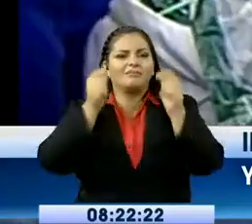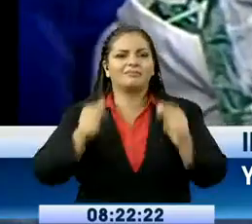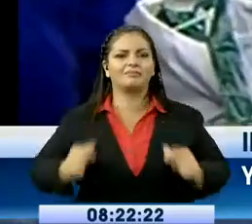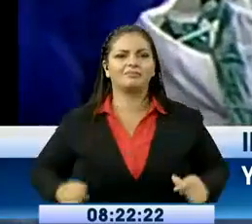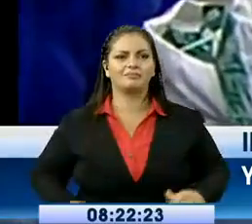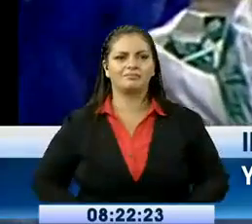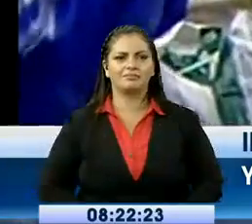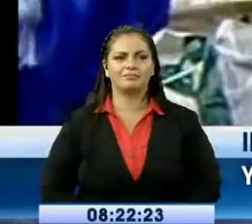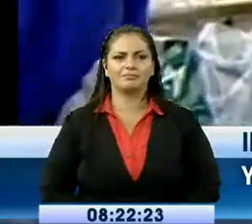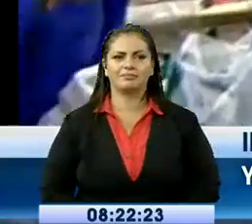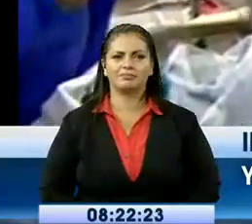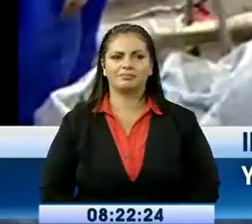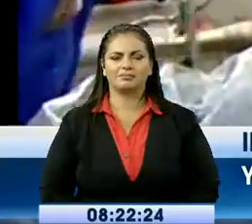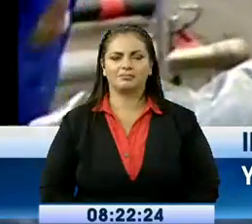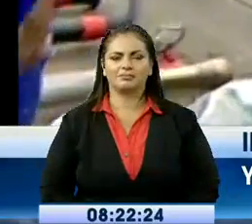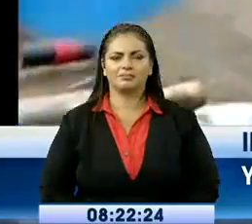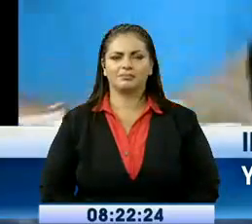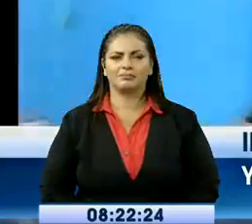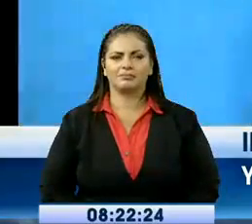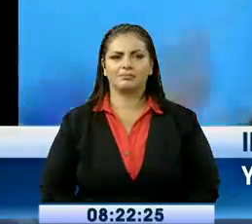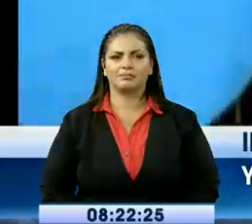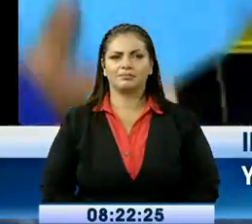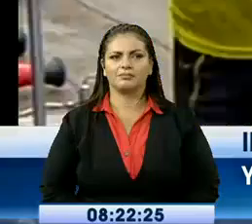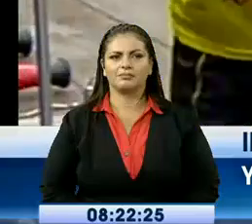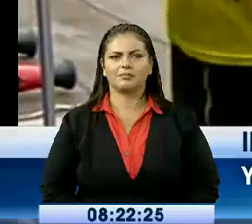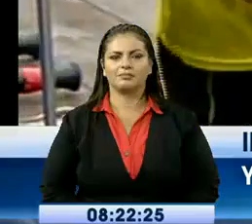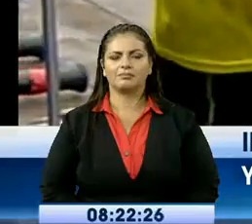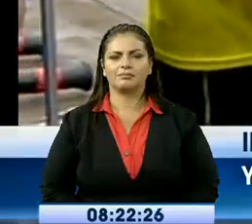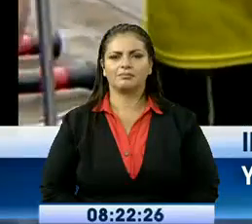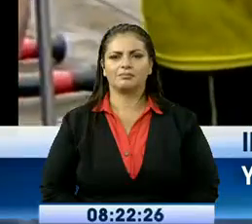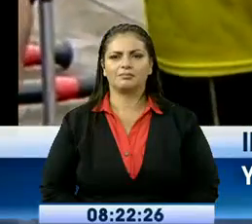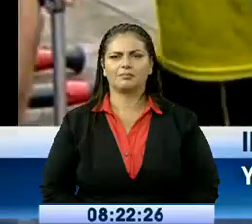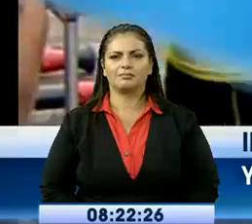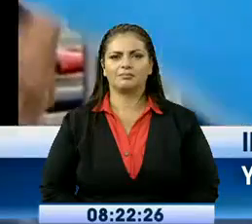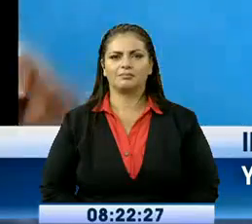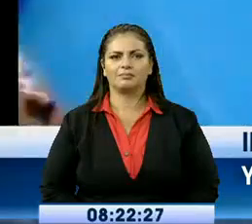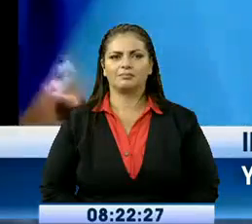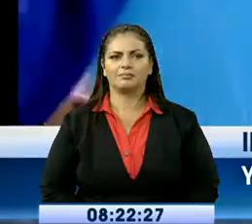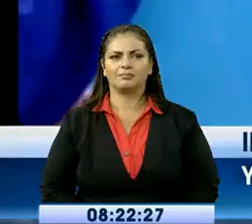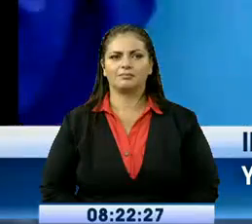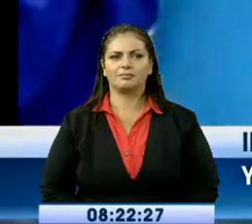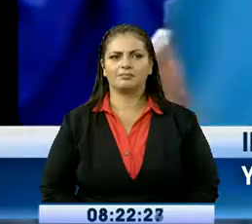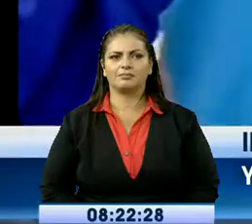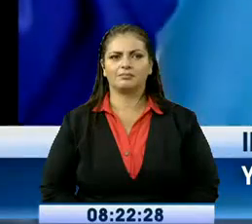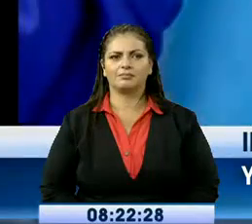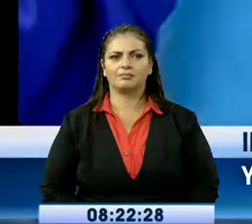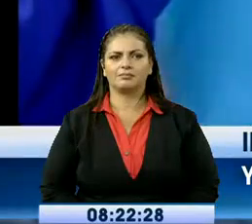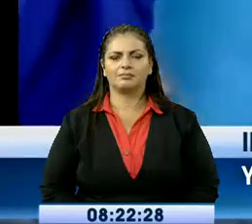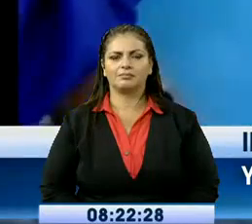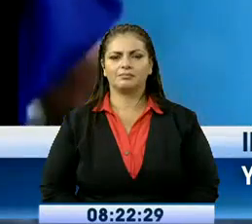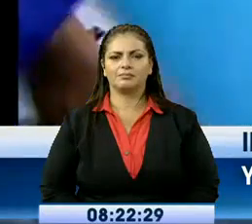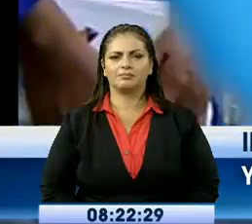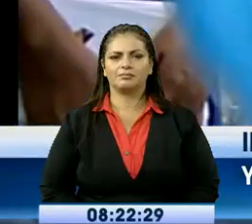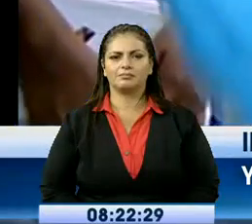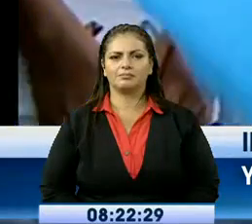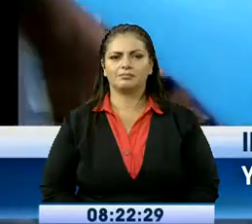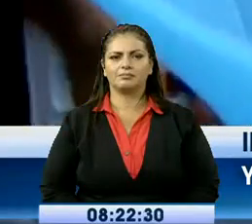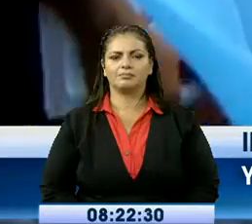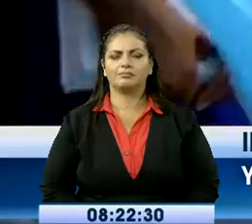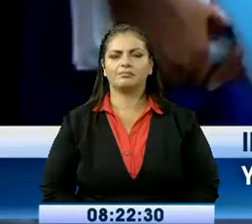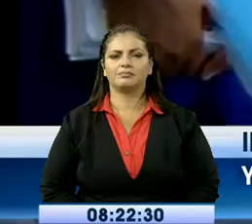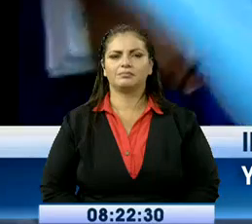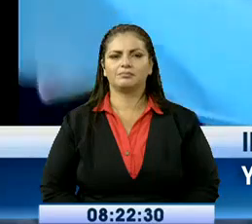cubrimos. Y ya estamos, ¿no? Perdón, ¿qué es lo que me dice? Cuatro puntas los toldos. ¿Tiene cuatro puntas? Sí, ¿no? Cuatro